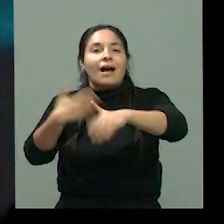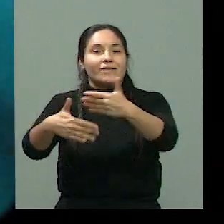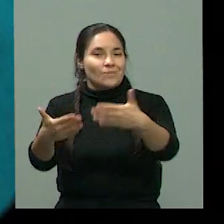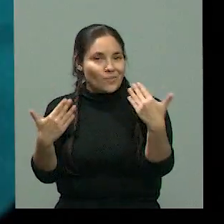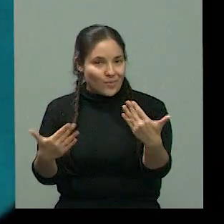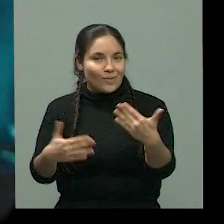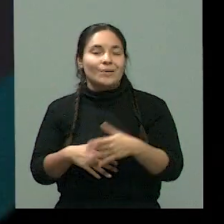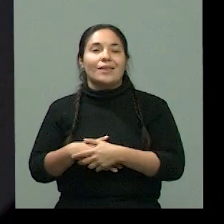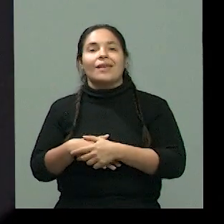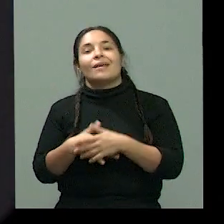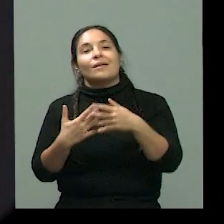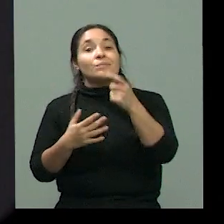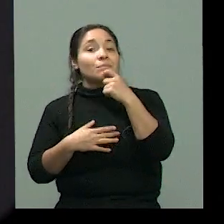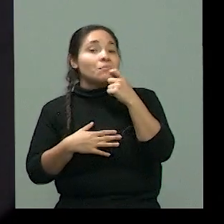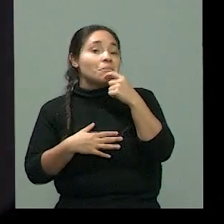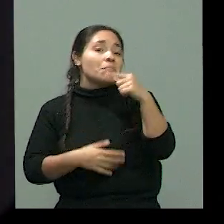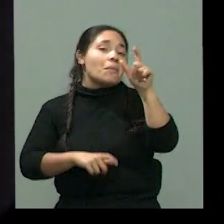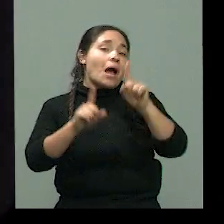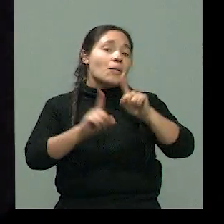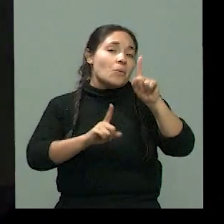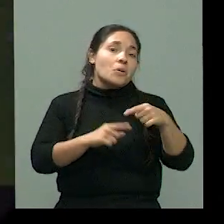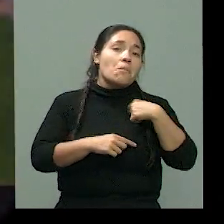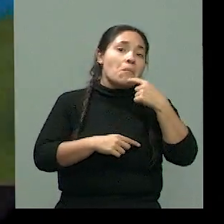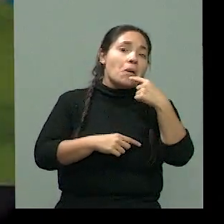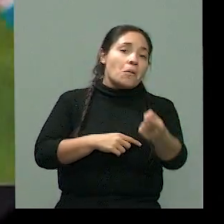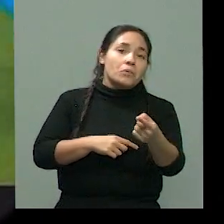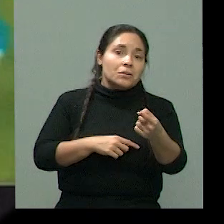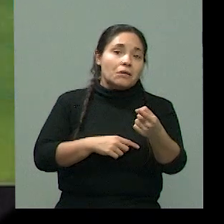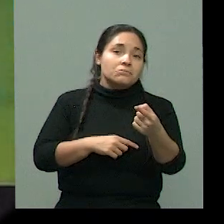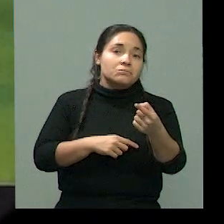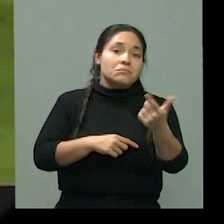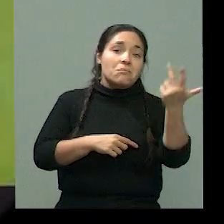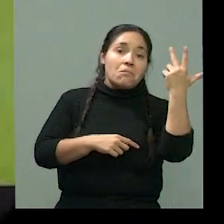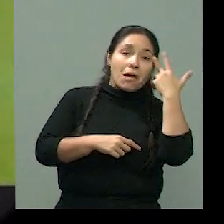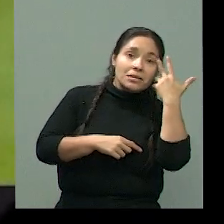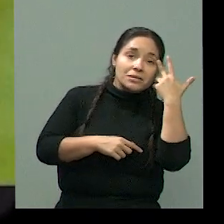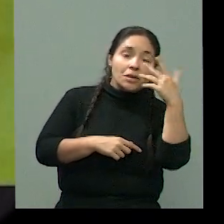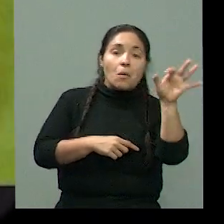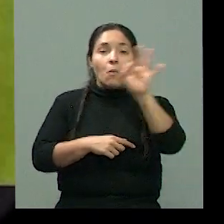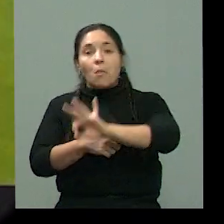Encontraremos quien pregunte, por ejemplo, si nos gusta Messi o Maradona.